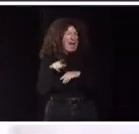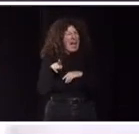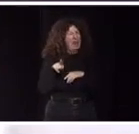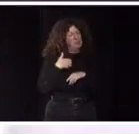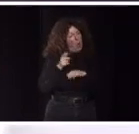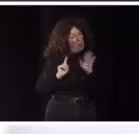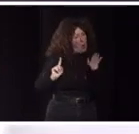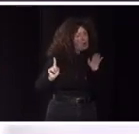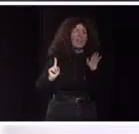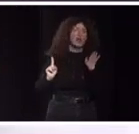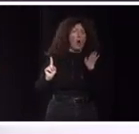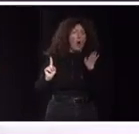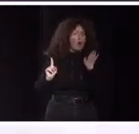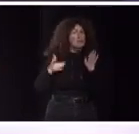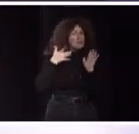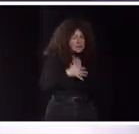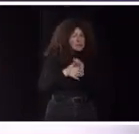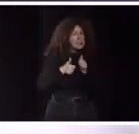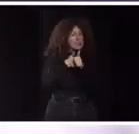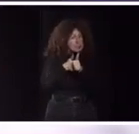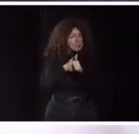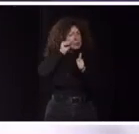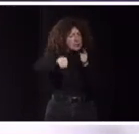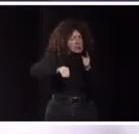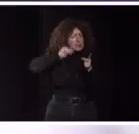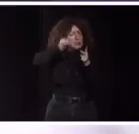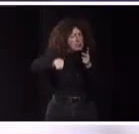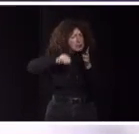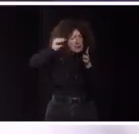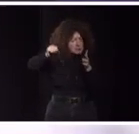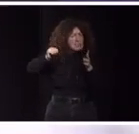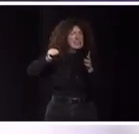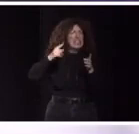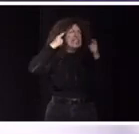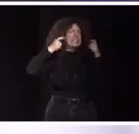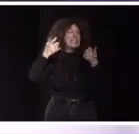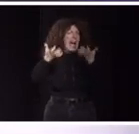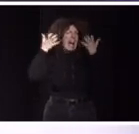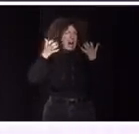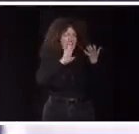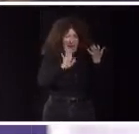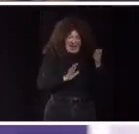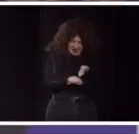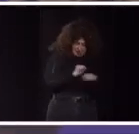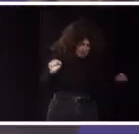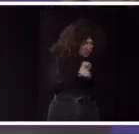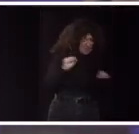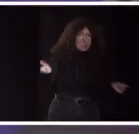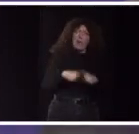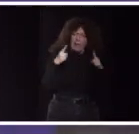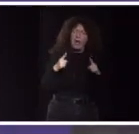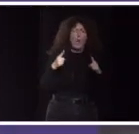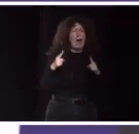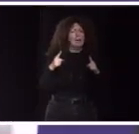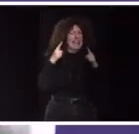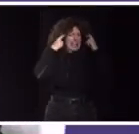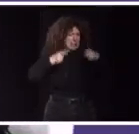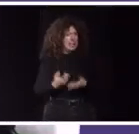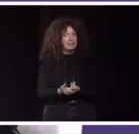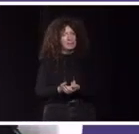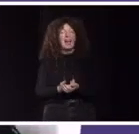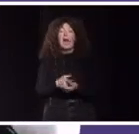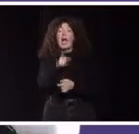persuadir, atreverse a ganar, aunque al principio parezca que es imposible. Callar